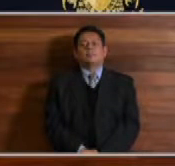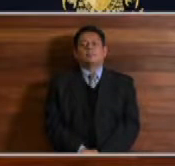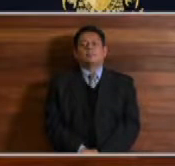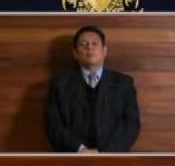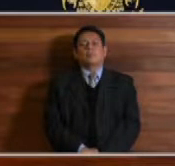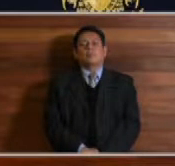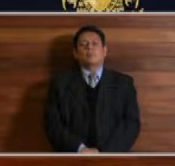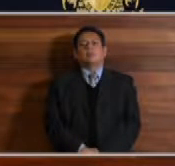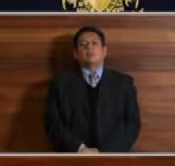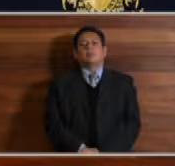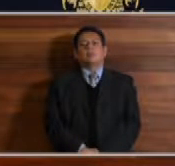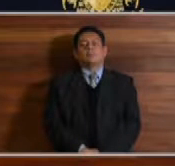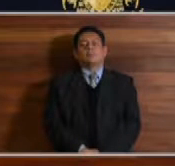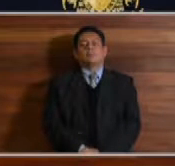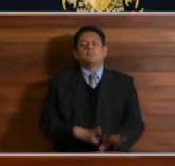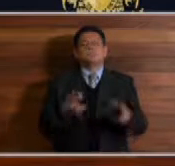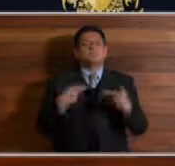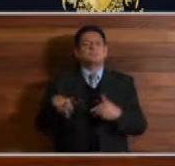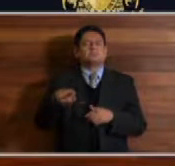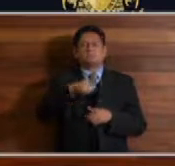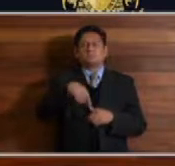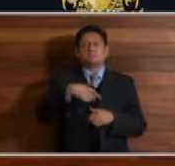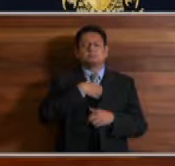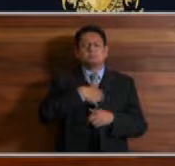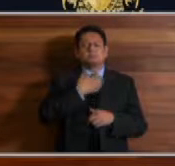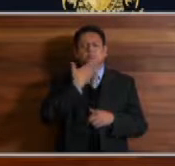gente contenta.